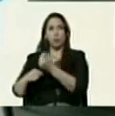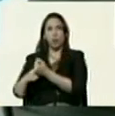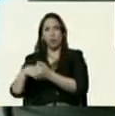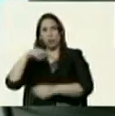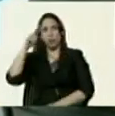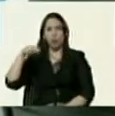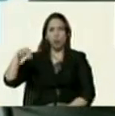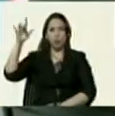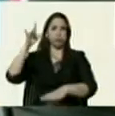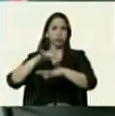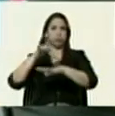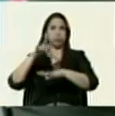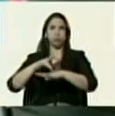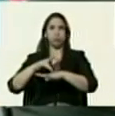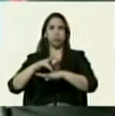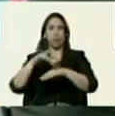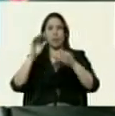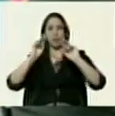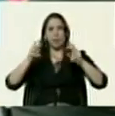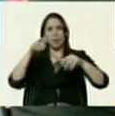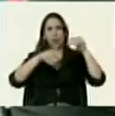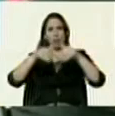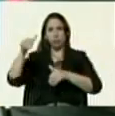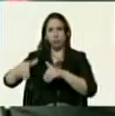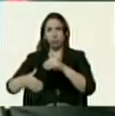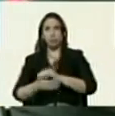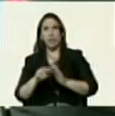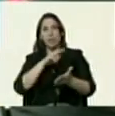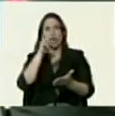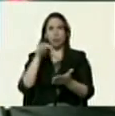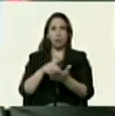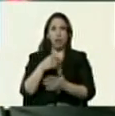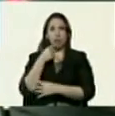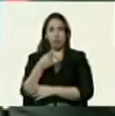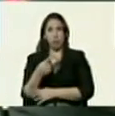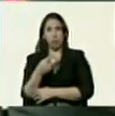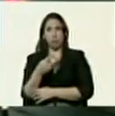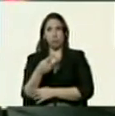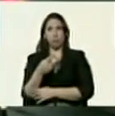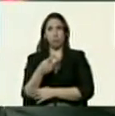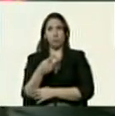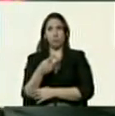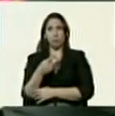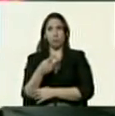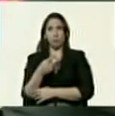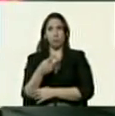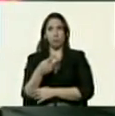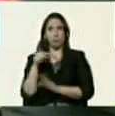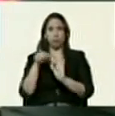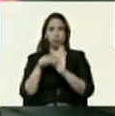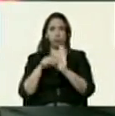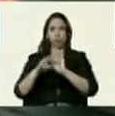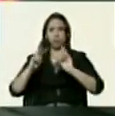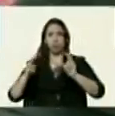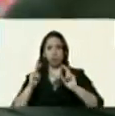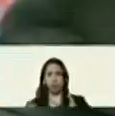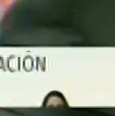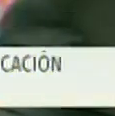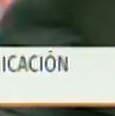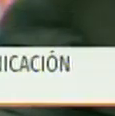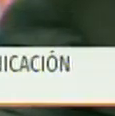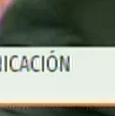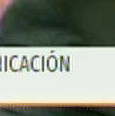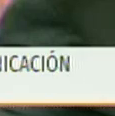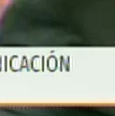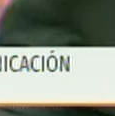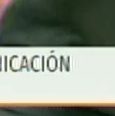tocado el tema de un adelantamiento de elecciones nacionales. Lo dijo no en estos términos exactamente, pero ese era el concepto